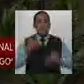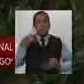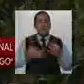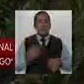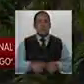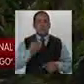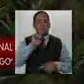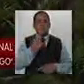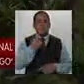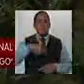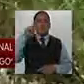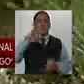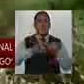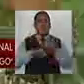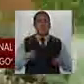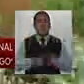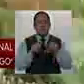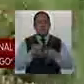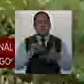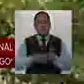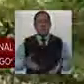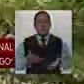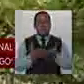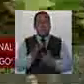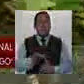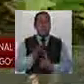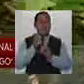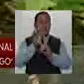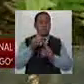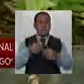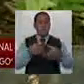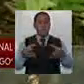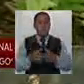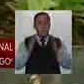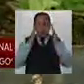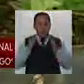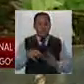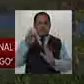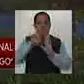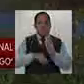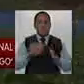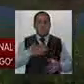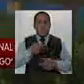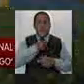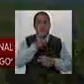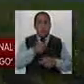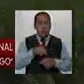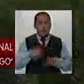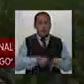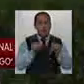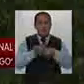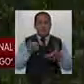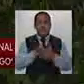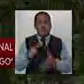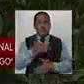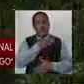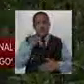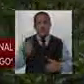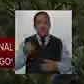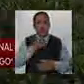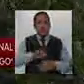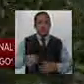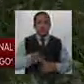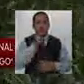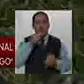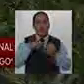de 1.000 millones de soles que será destinado exclusivamente para atender el programa Mi Riego, el cual busca mejorar el uso de agua en